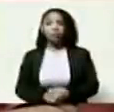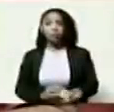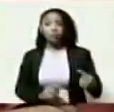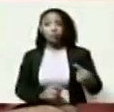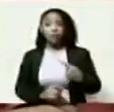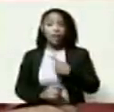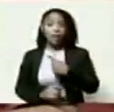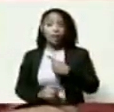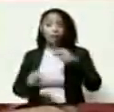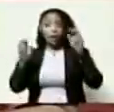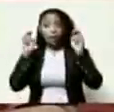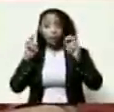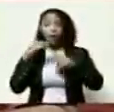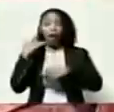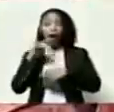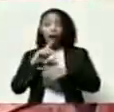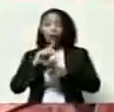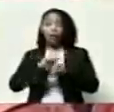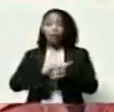Esa matriz hay que invertirla.